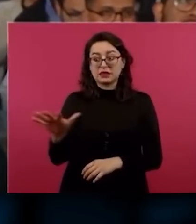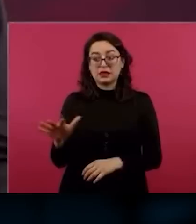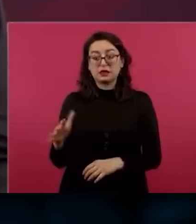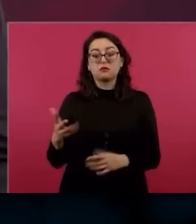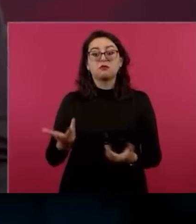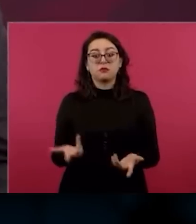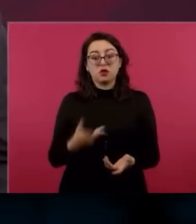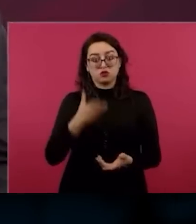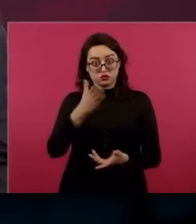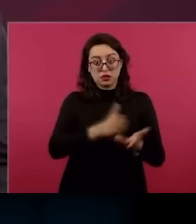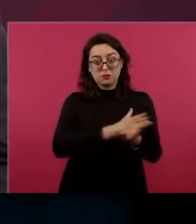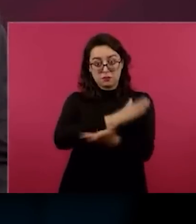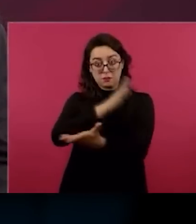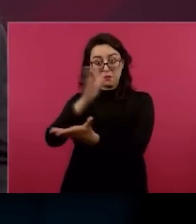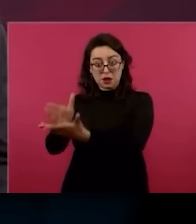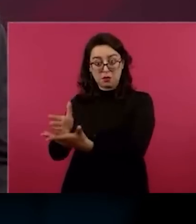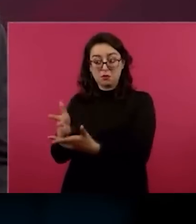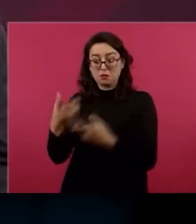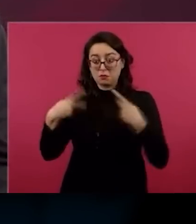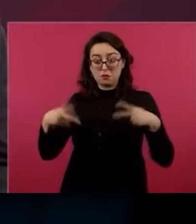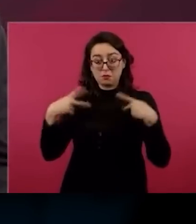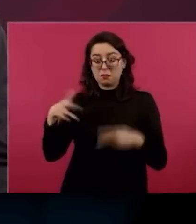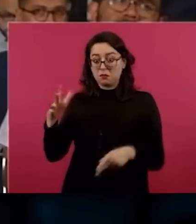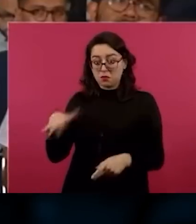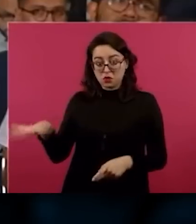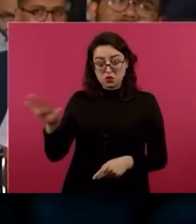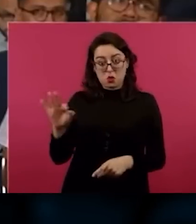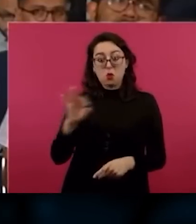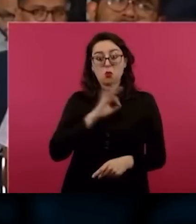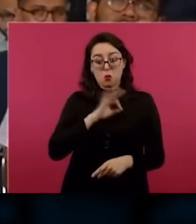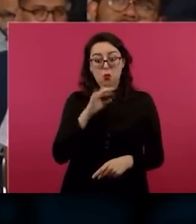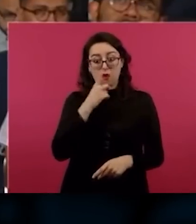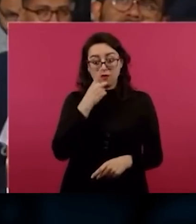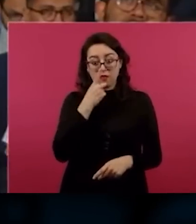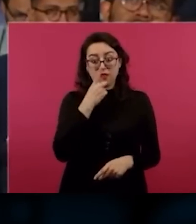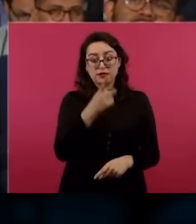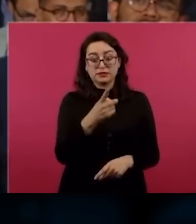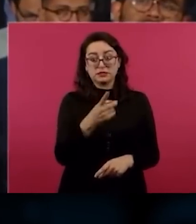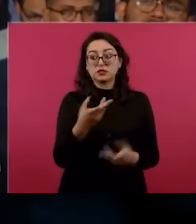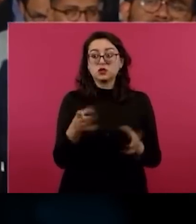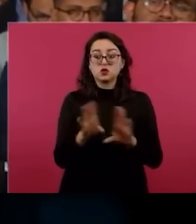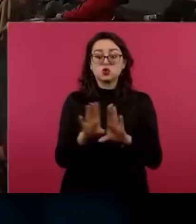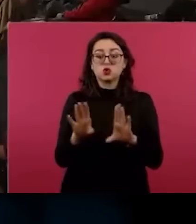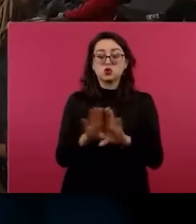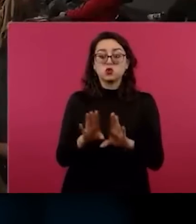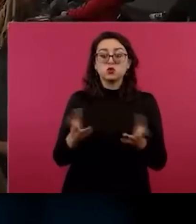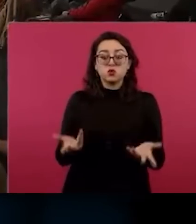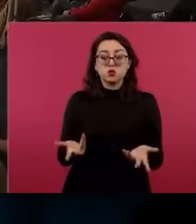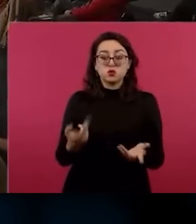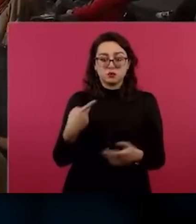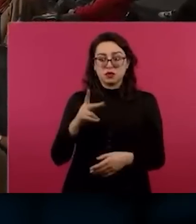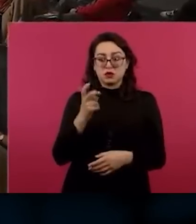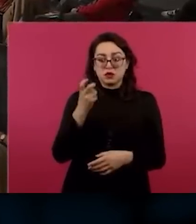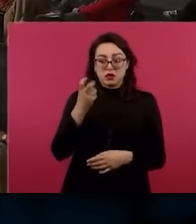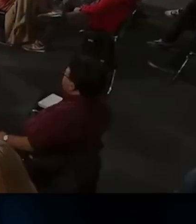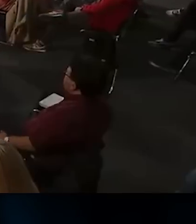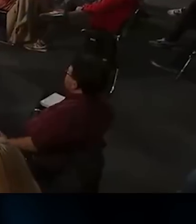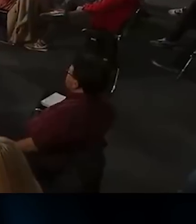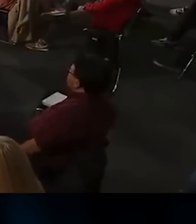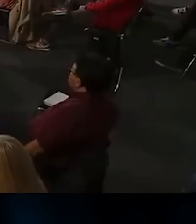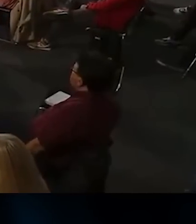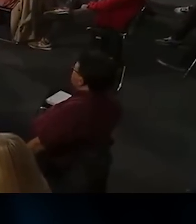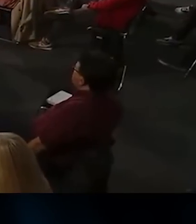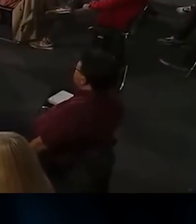población. Voy seguido. La población puede decirle el papel que juega en ese partido. Conozco, pero es eso. Conozco pero, muy